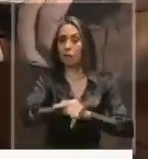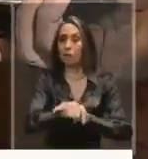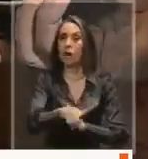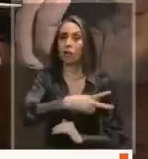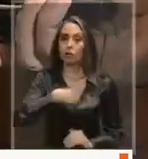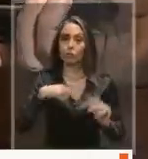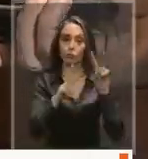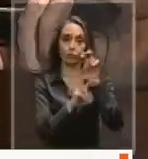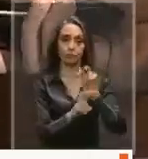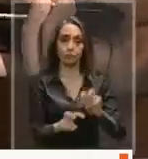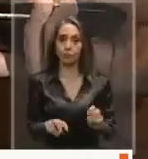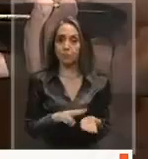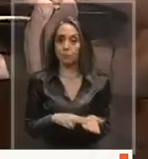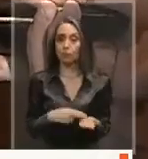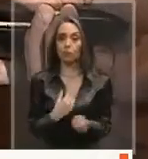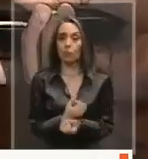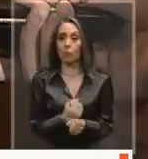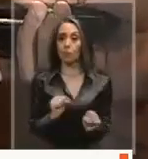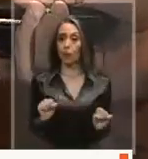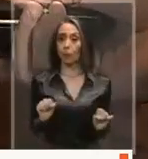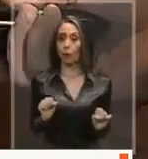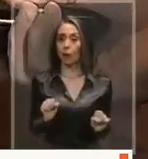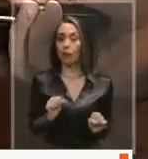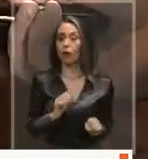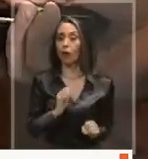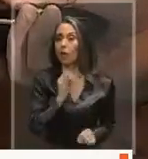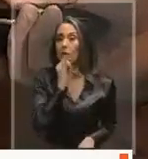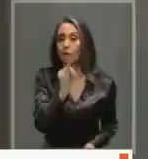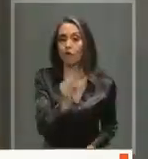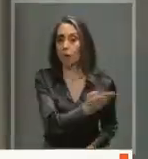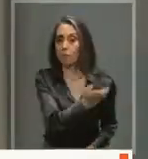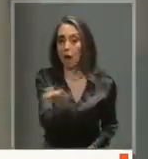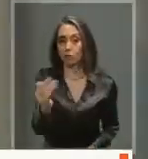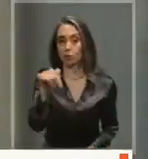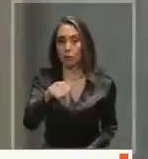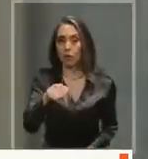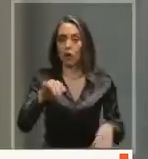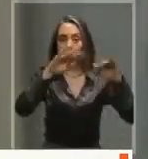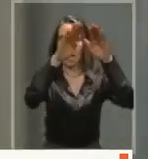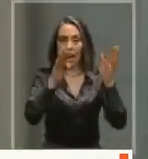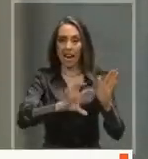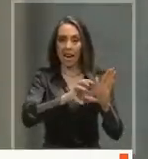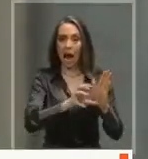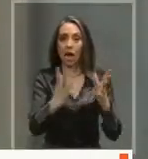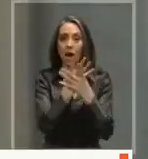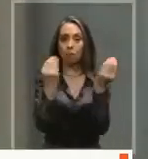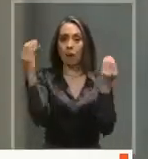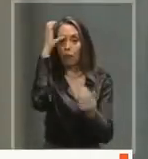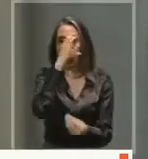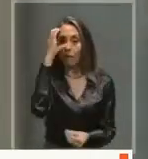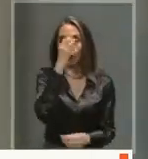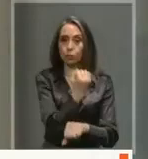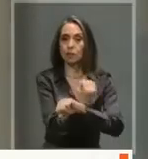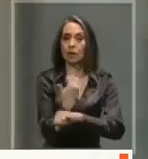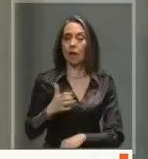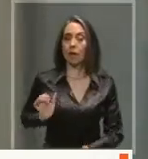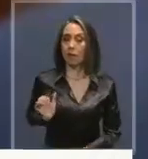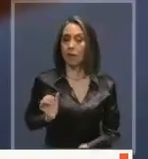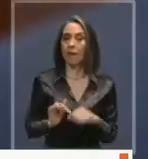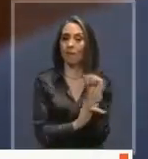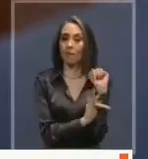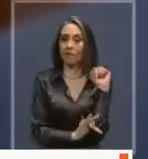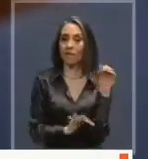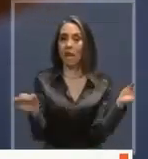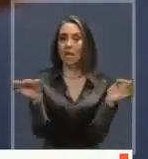estamos investigando, la verdad, yo no puedo dar cuenta de eso hoy. La caja fuerte aún se está buscando por parte de las policías, pero la fiscal reveló